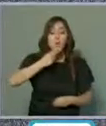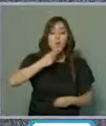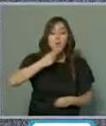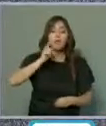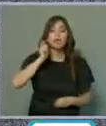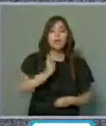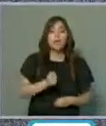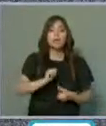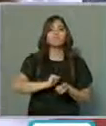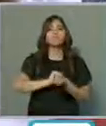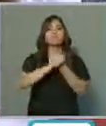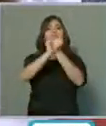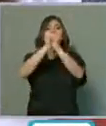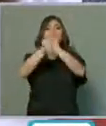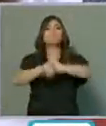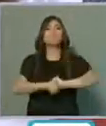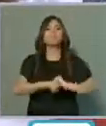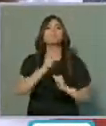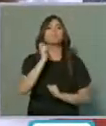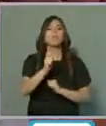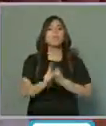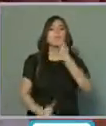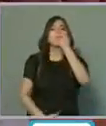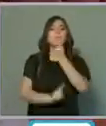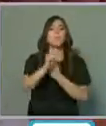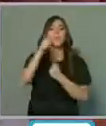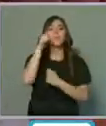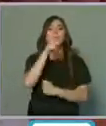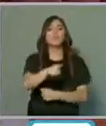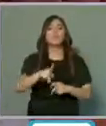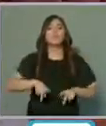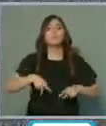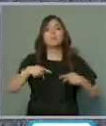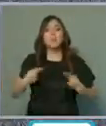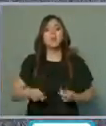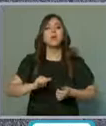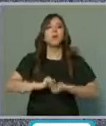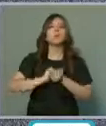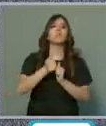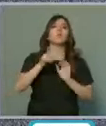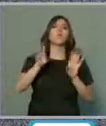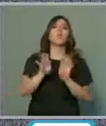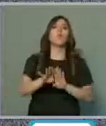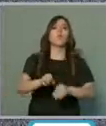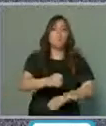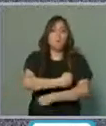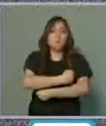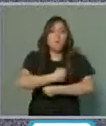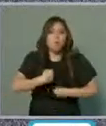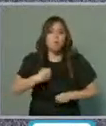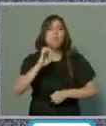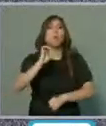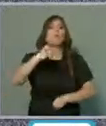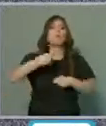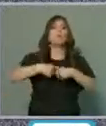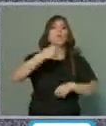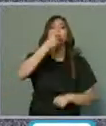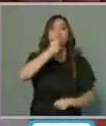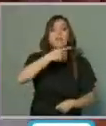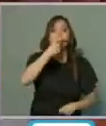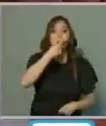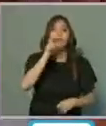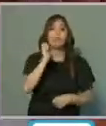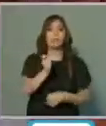importantes nos van a llevar a problemas de salud como el aumento de peso, Claro. diabetes. Entonces, hay muchas